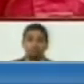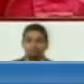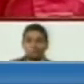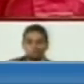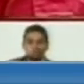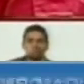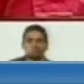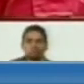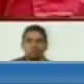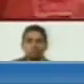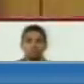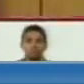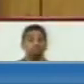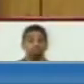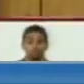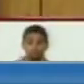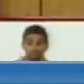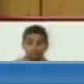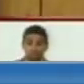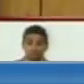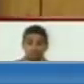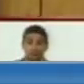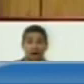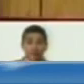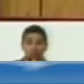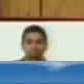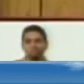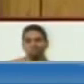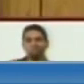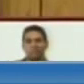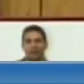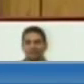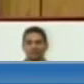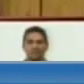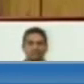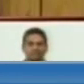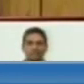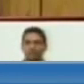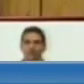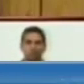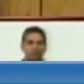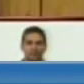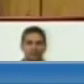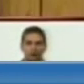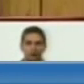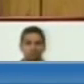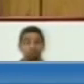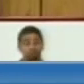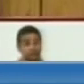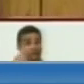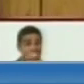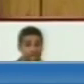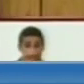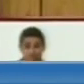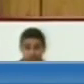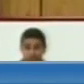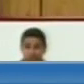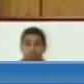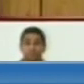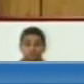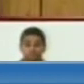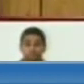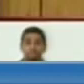actividad económica paralizada, 20%. Este es un primer diagnóstico de las conferencias económicas de